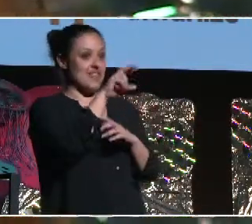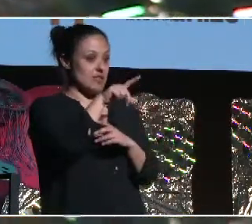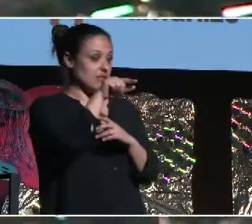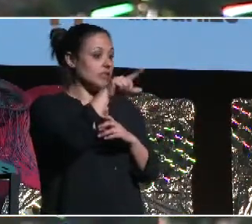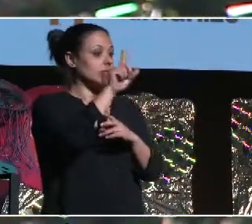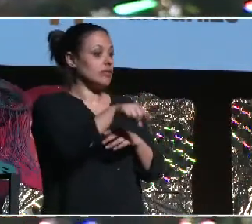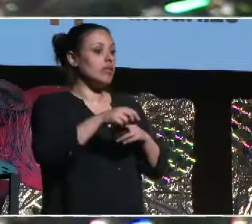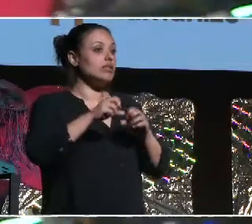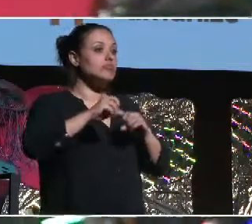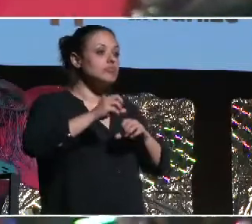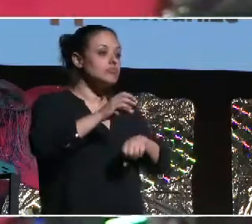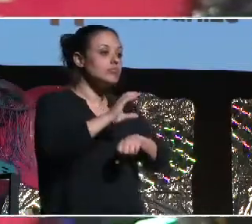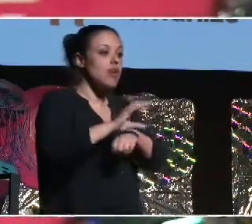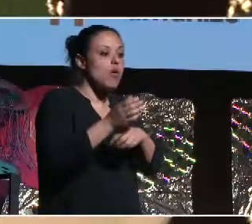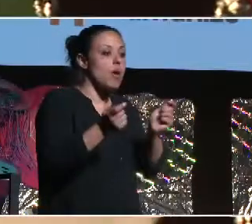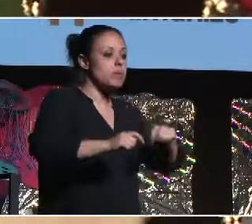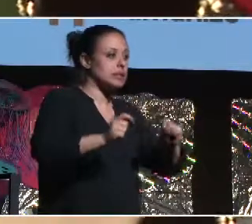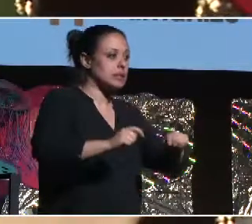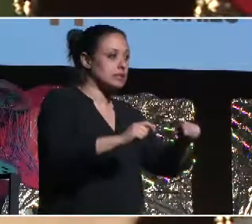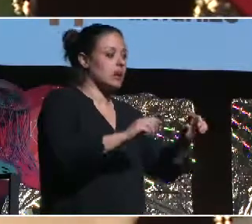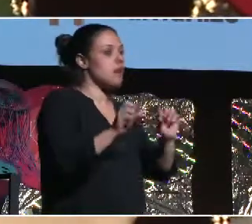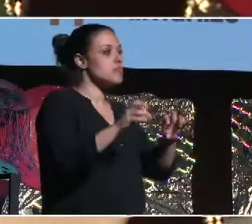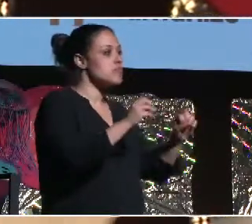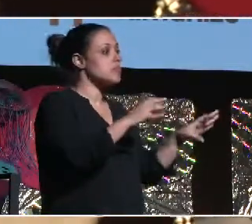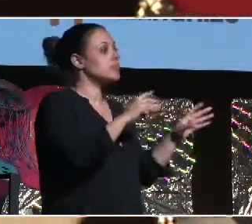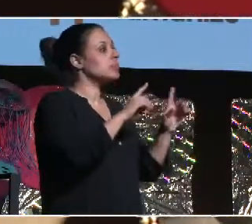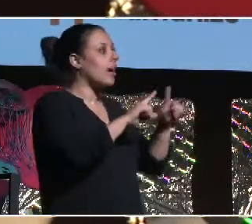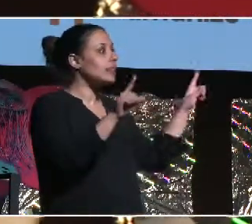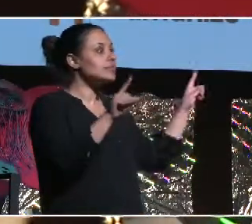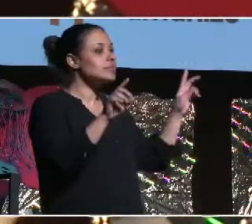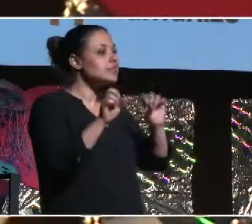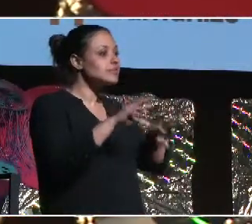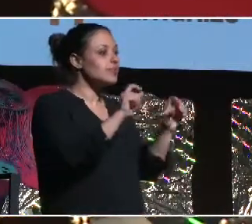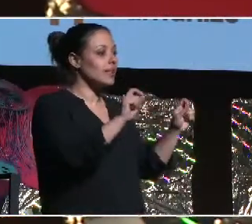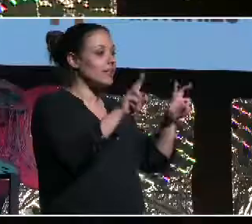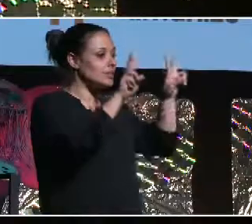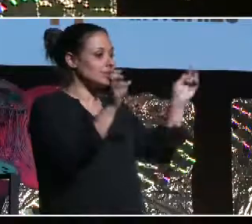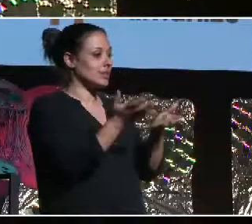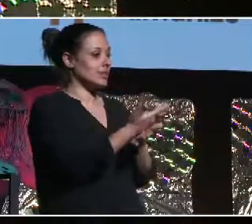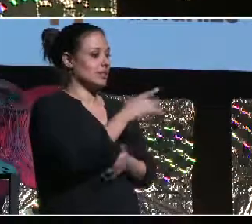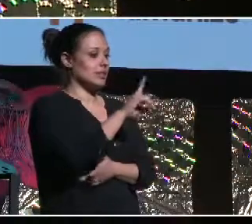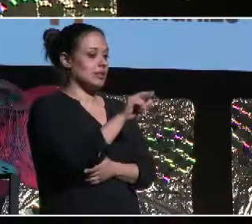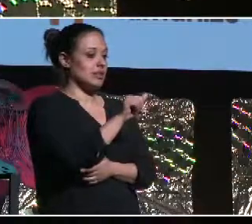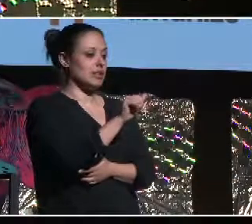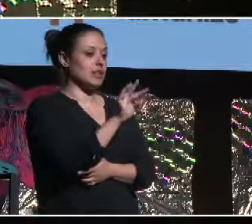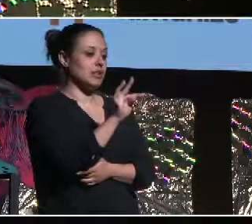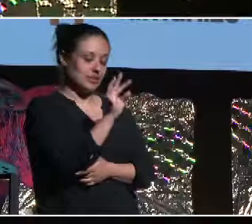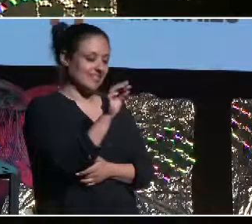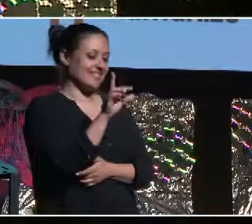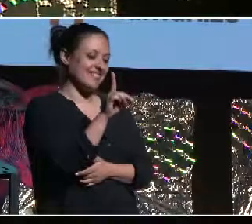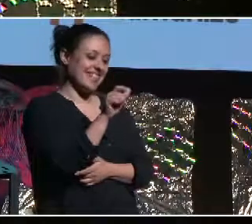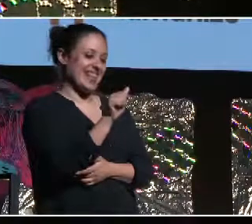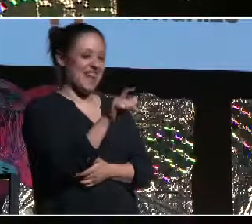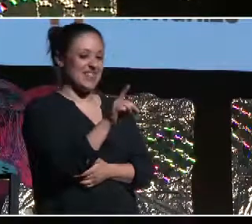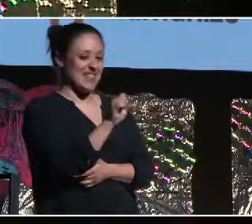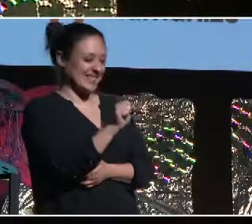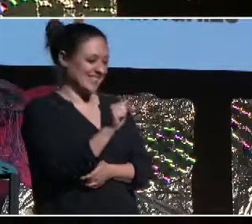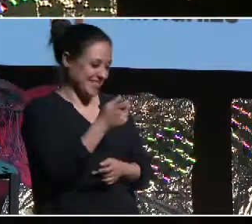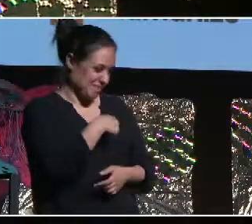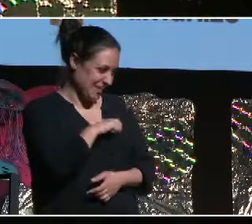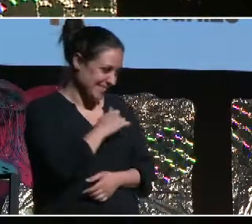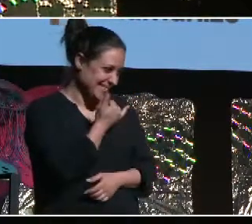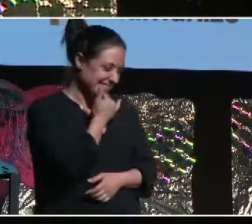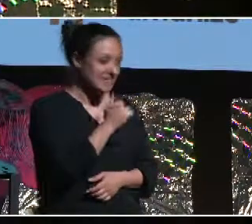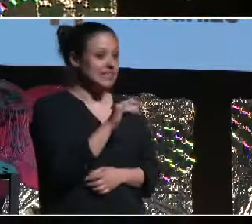y después en temas de datos generados por los ciudadanos, porque son como más específicos, ¿no? Una vez que las organizaciones entendían